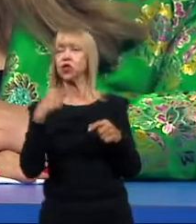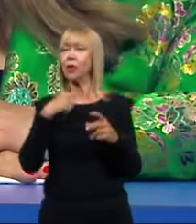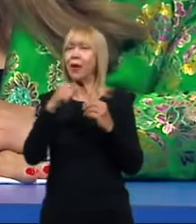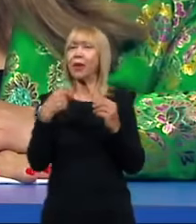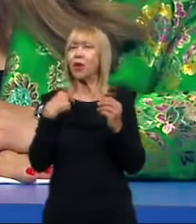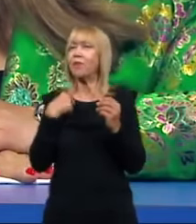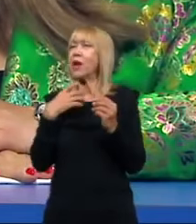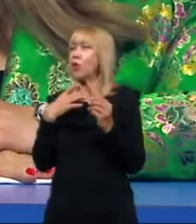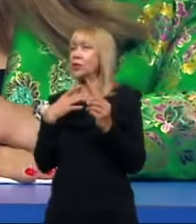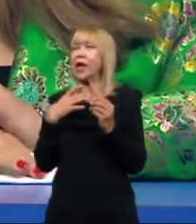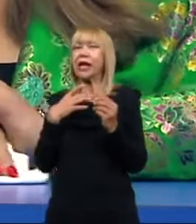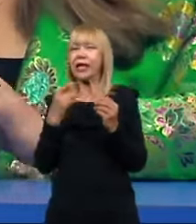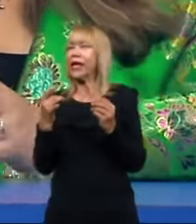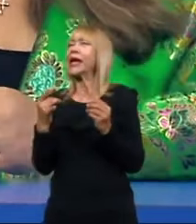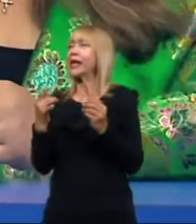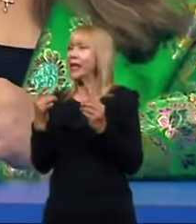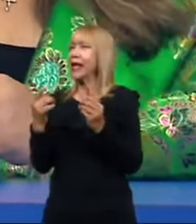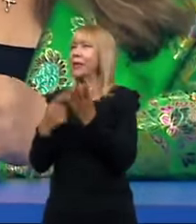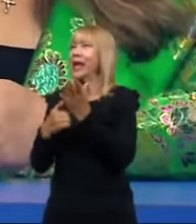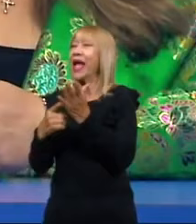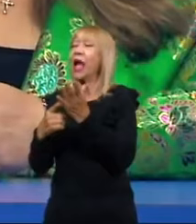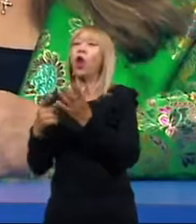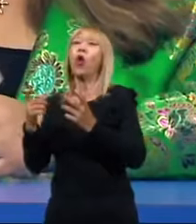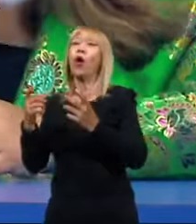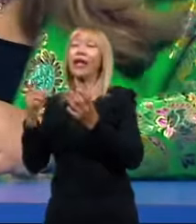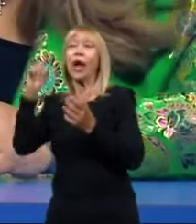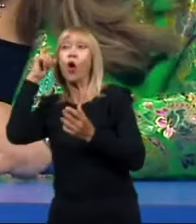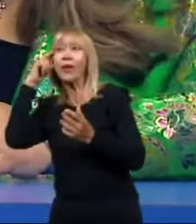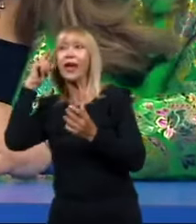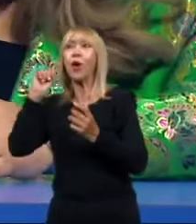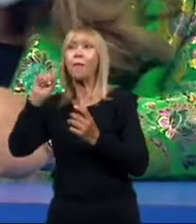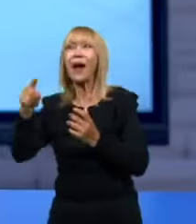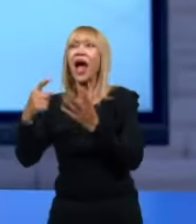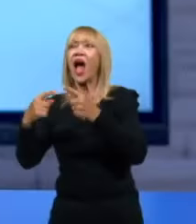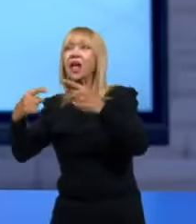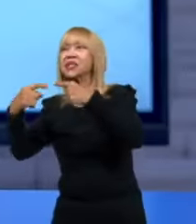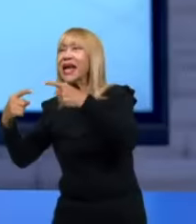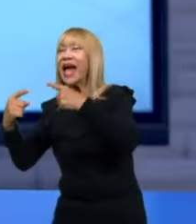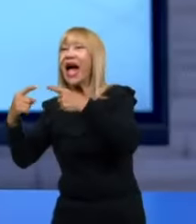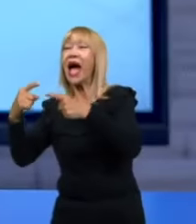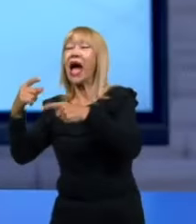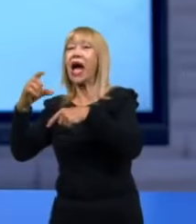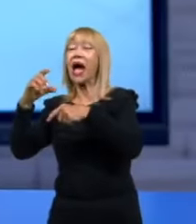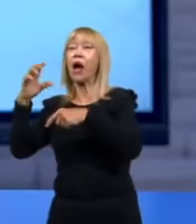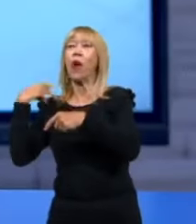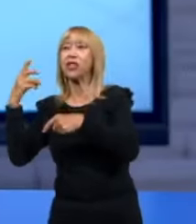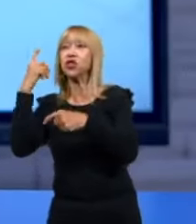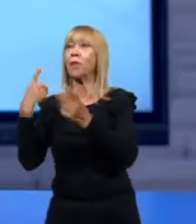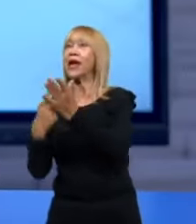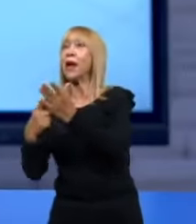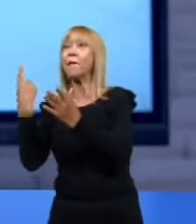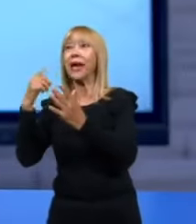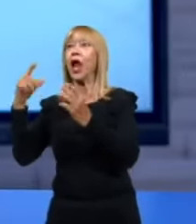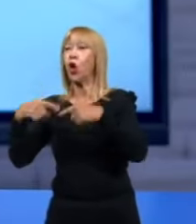gustaría amarrar lo último que usted señaló, que tal vez los cabilderos del gobierno no están haciendo lo que tienen que estar haciendo en la capital federal, para hablar de otros